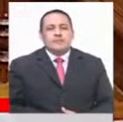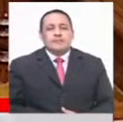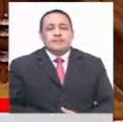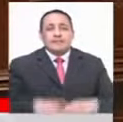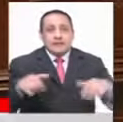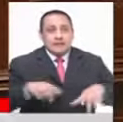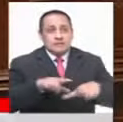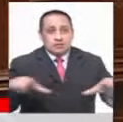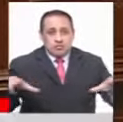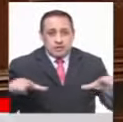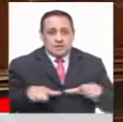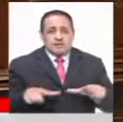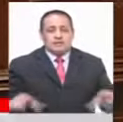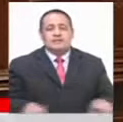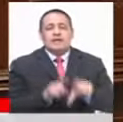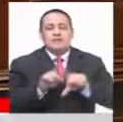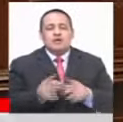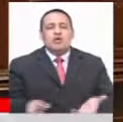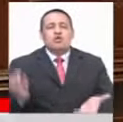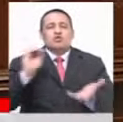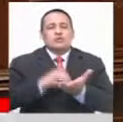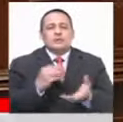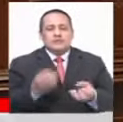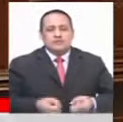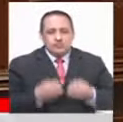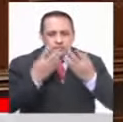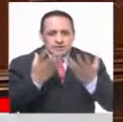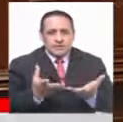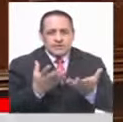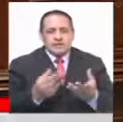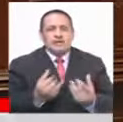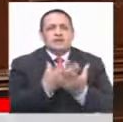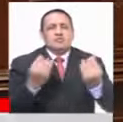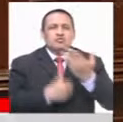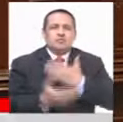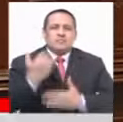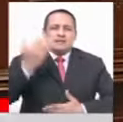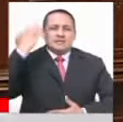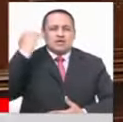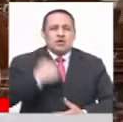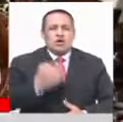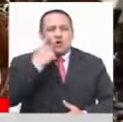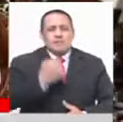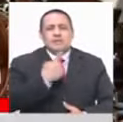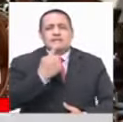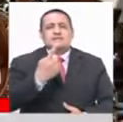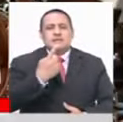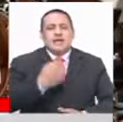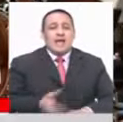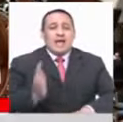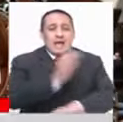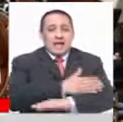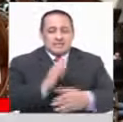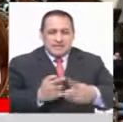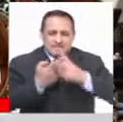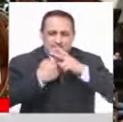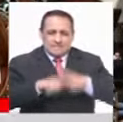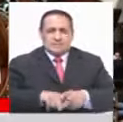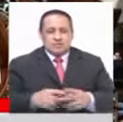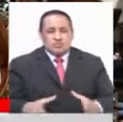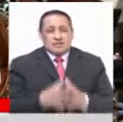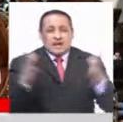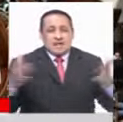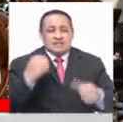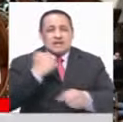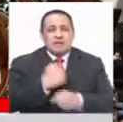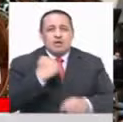En este recinto, repetiré lo que nuestros antepasados quechuas decían antes de emprender una gran